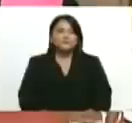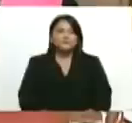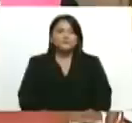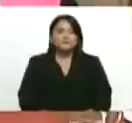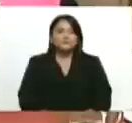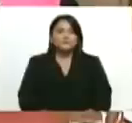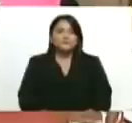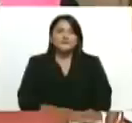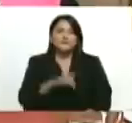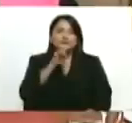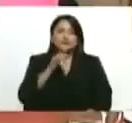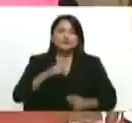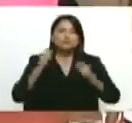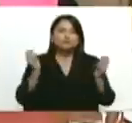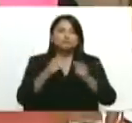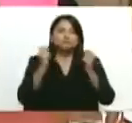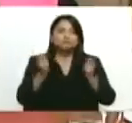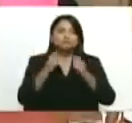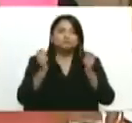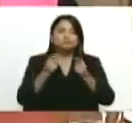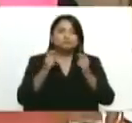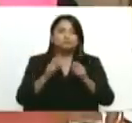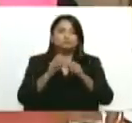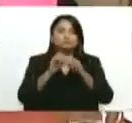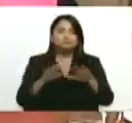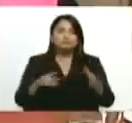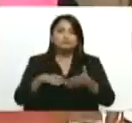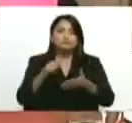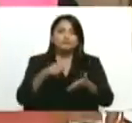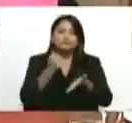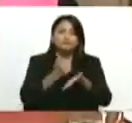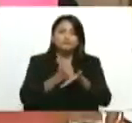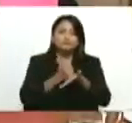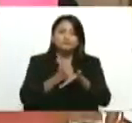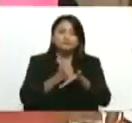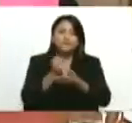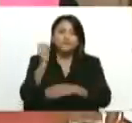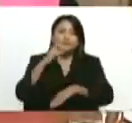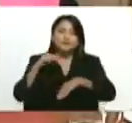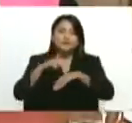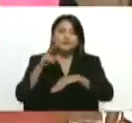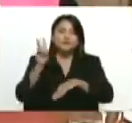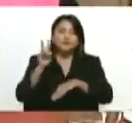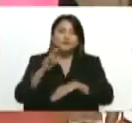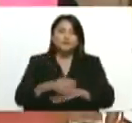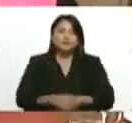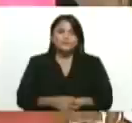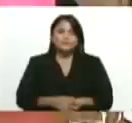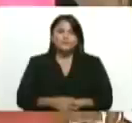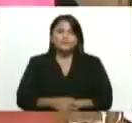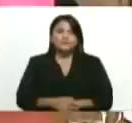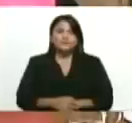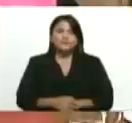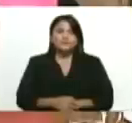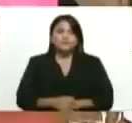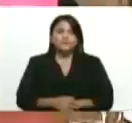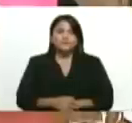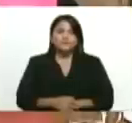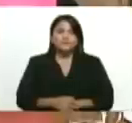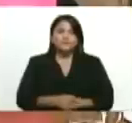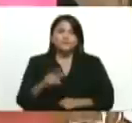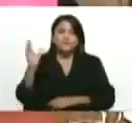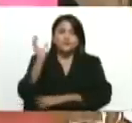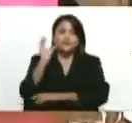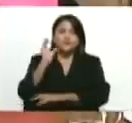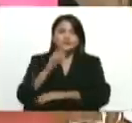dar máxima difusión al mismo, dado, firmado y sellado en el Palacio Federal Legislativo, sede de la Asamblea Nacional en